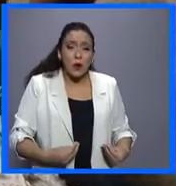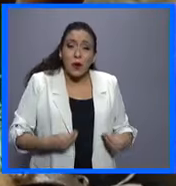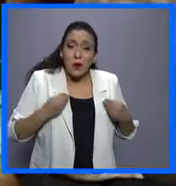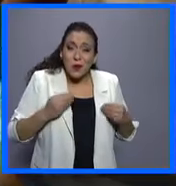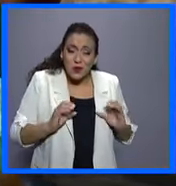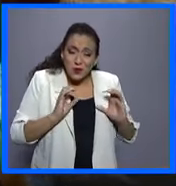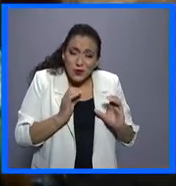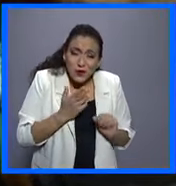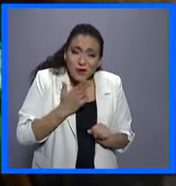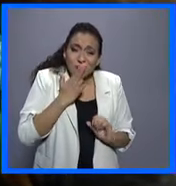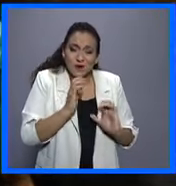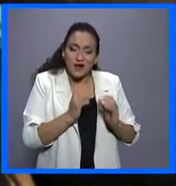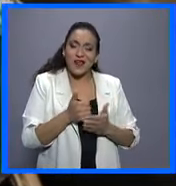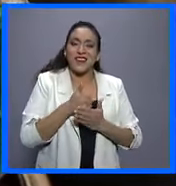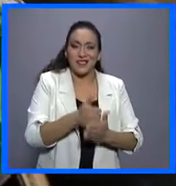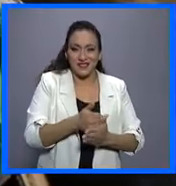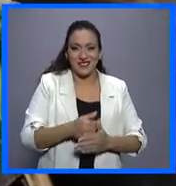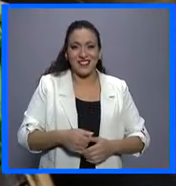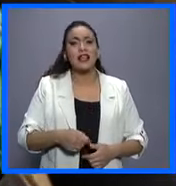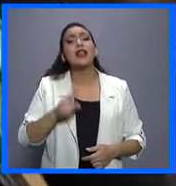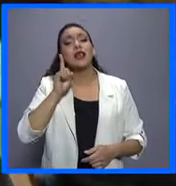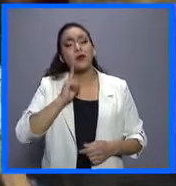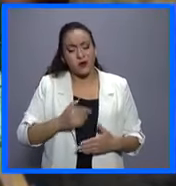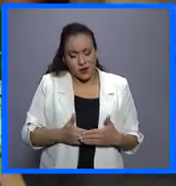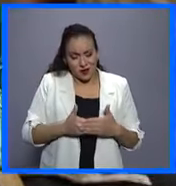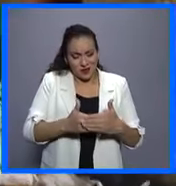la única opción para las mujeres embarazadas.